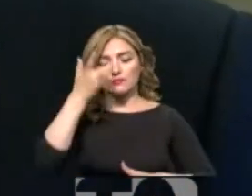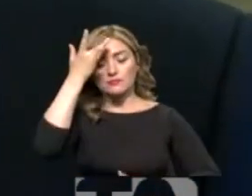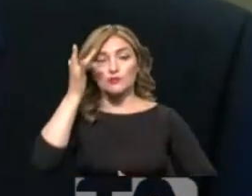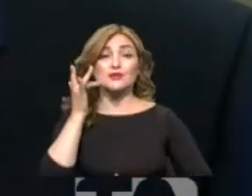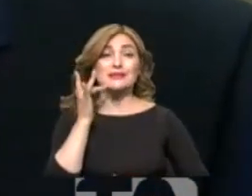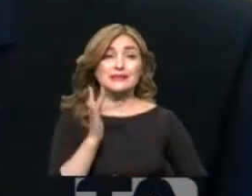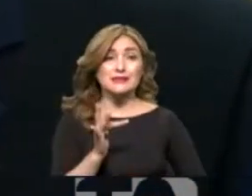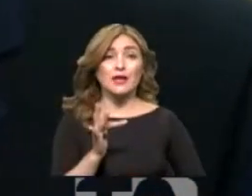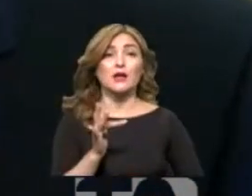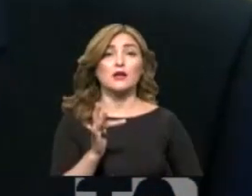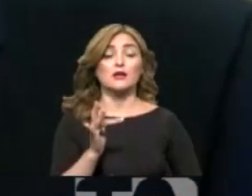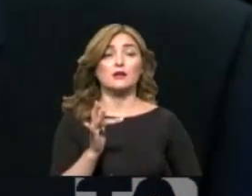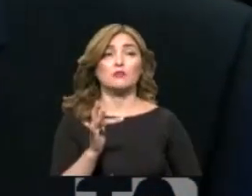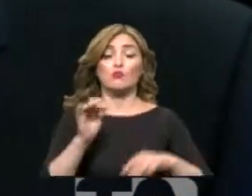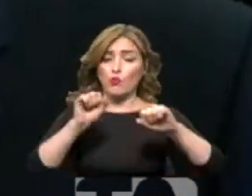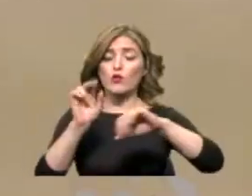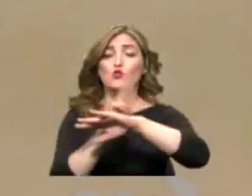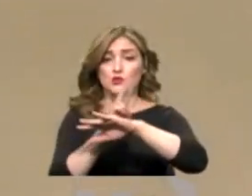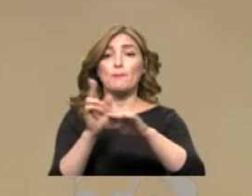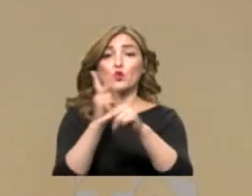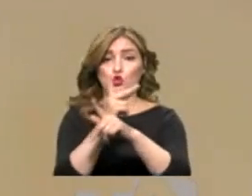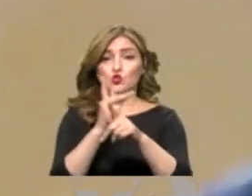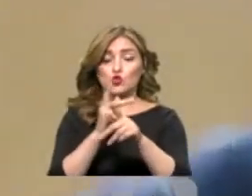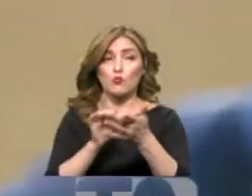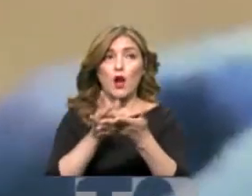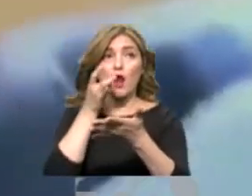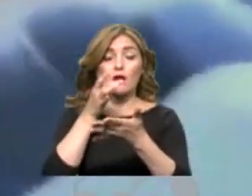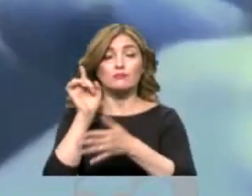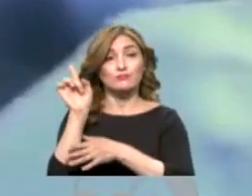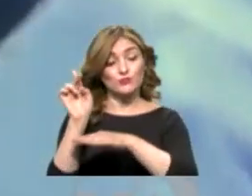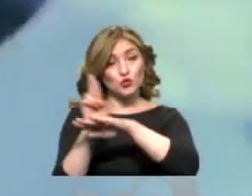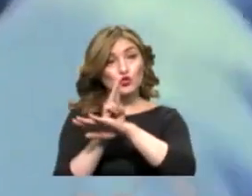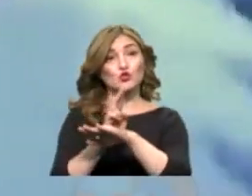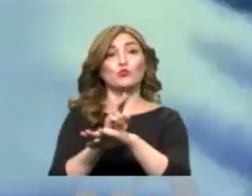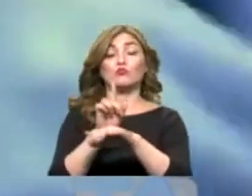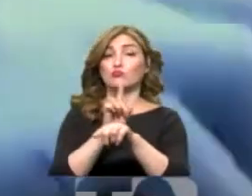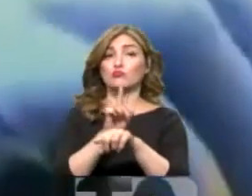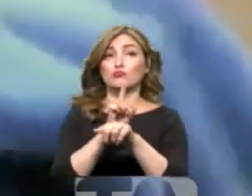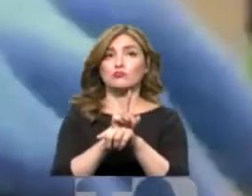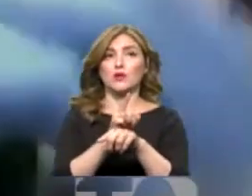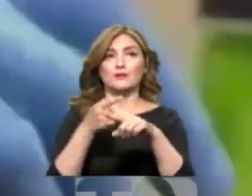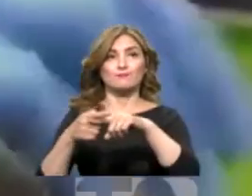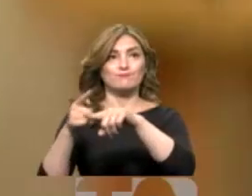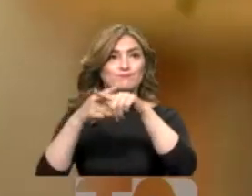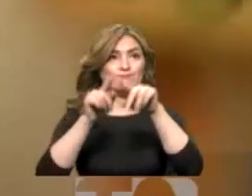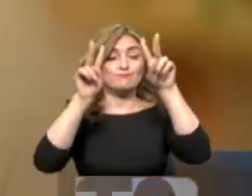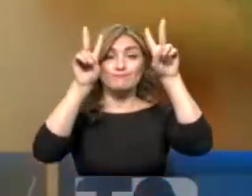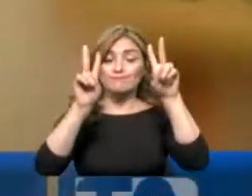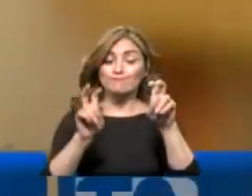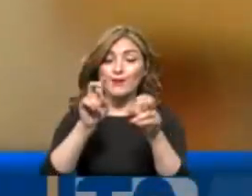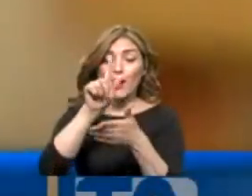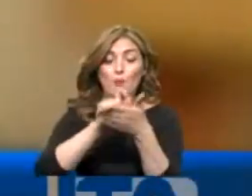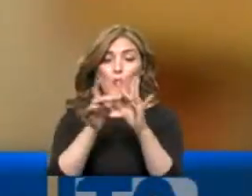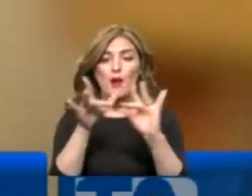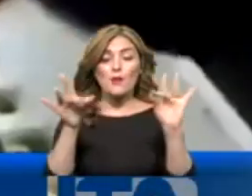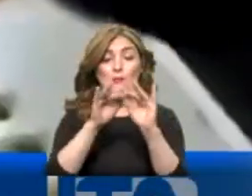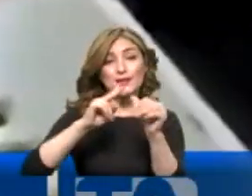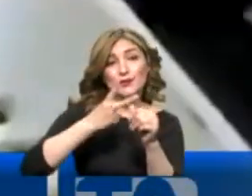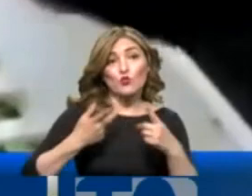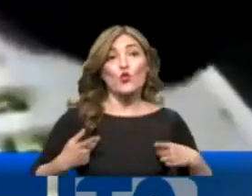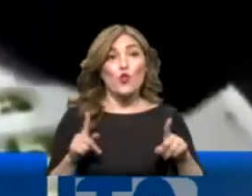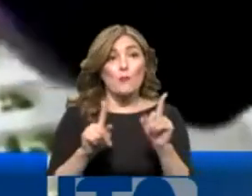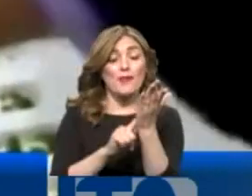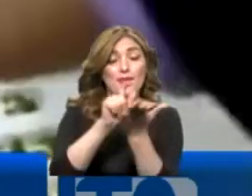raras y catastróficas, puedan usar este producto. El uso medicinal del cannabis tiene varias lecturas. El texto aprobado para segundo debate